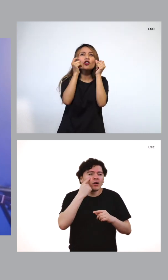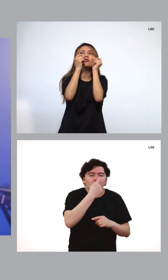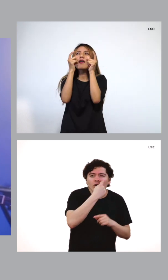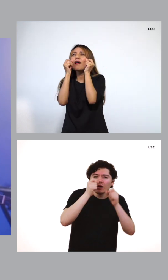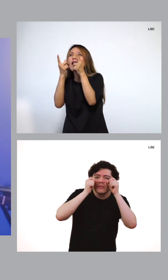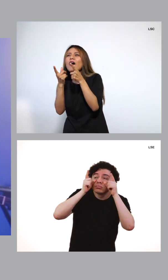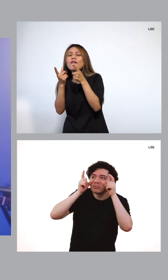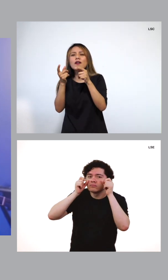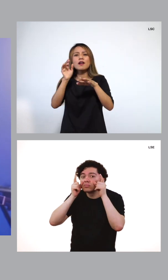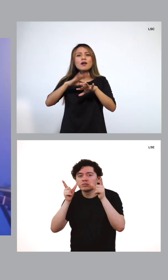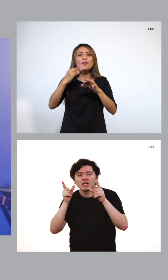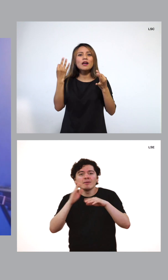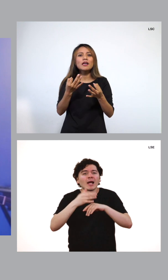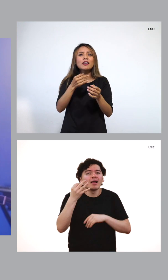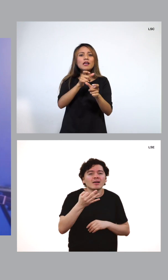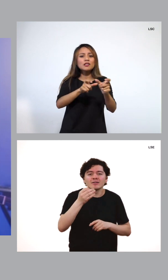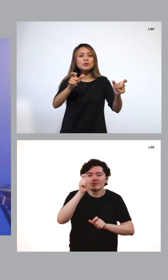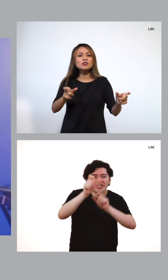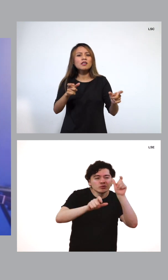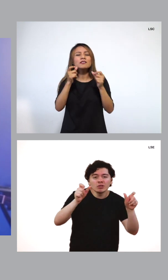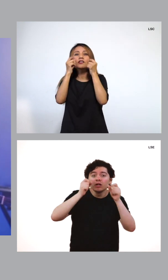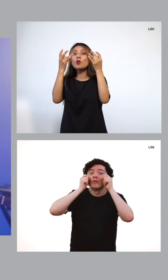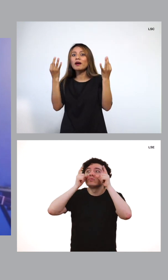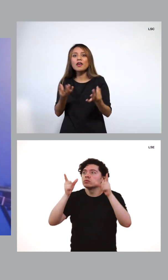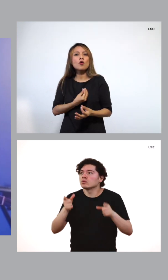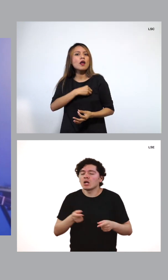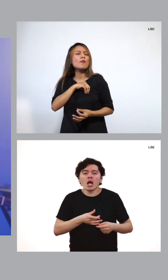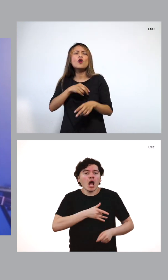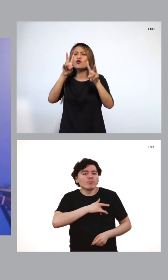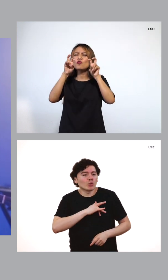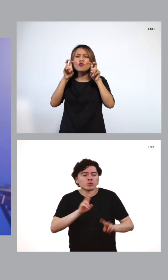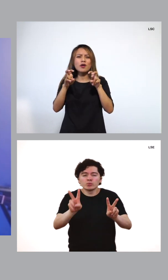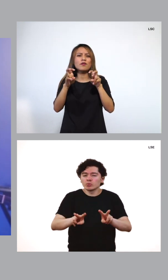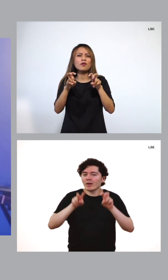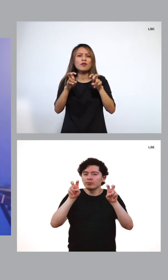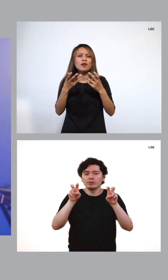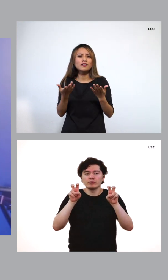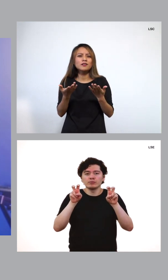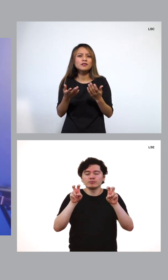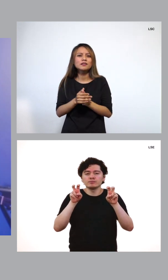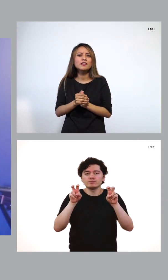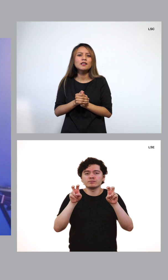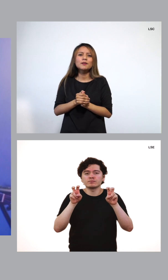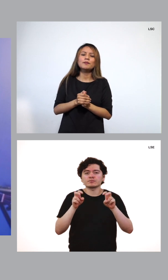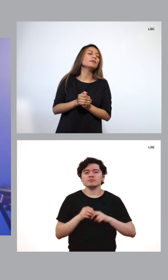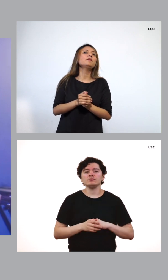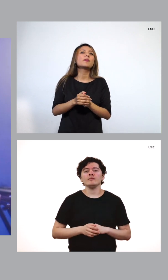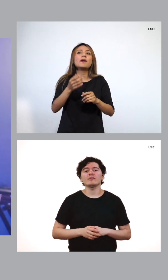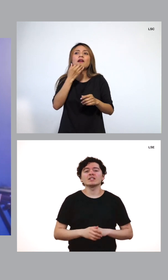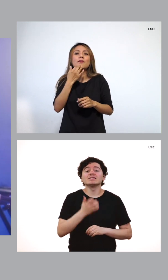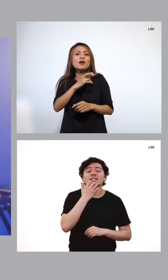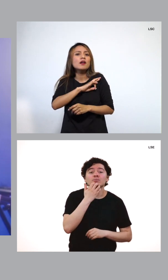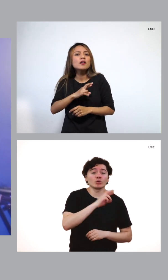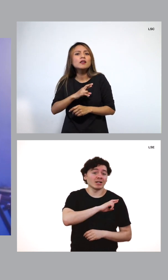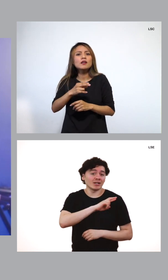Jesús, que hay personas que van a descubrir un nuevo amor en Jesús, que esas catedrales a las que hoy no podemos ir por estar encerrados en casa, en